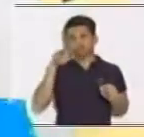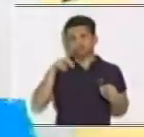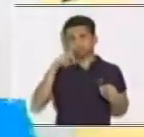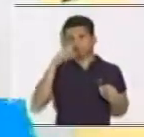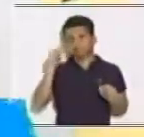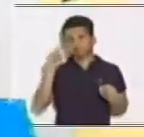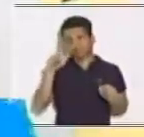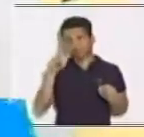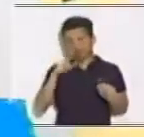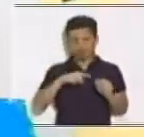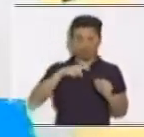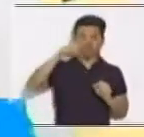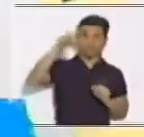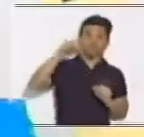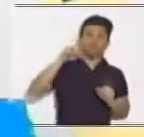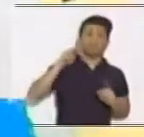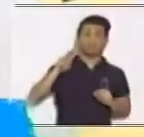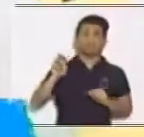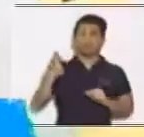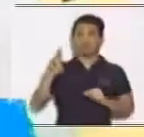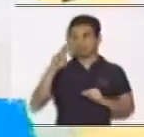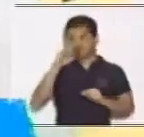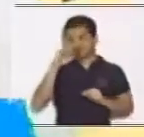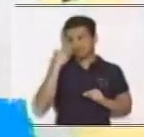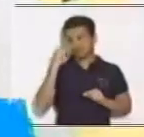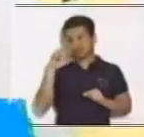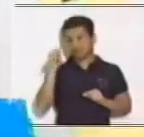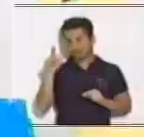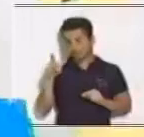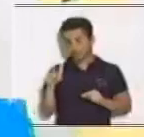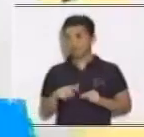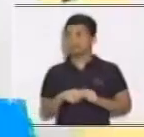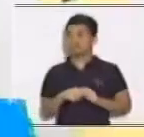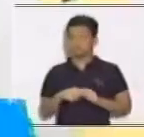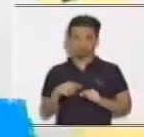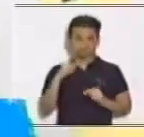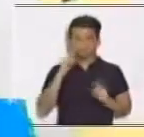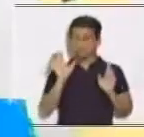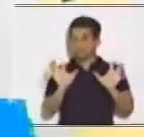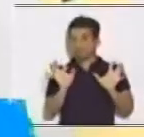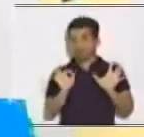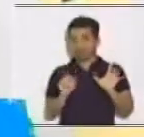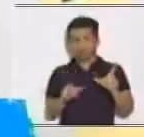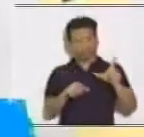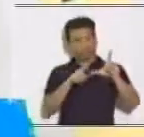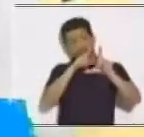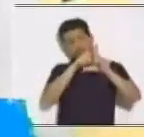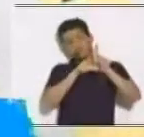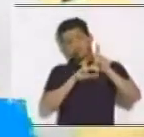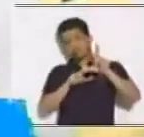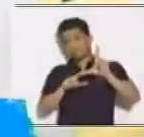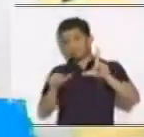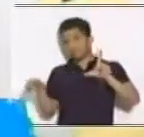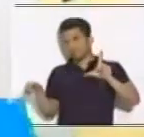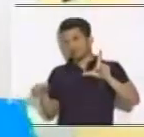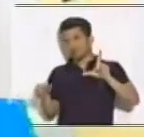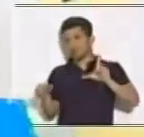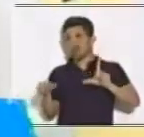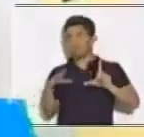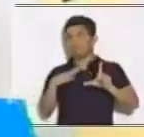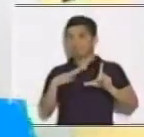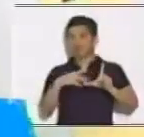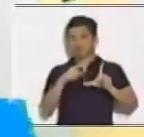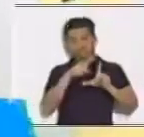ángulo que se forma aquí es de 90 grados. Si yo quiero convertir esta figura en